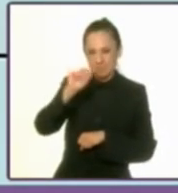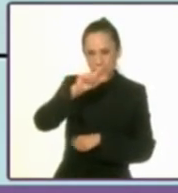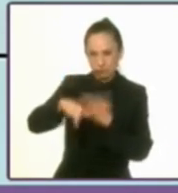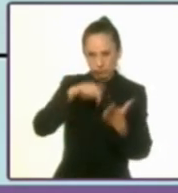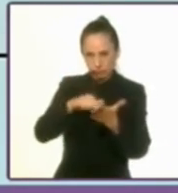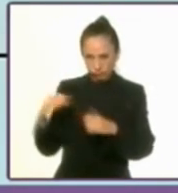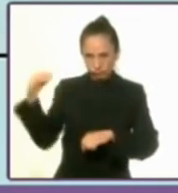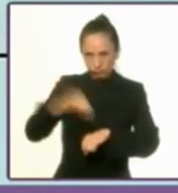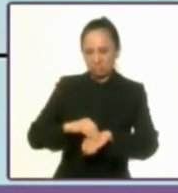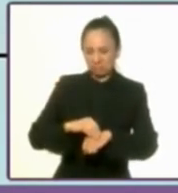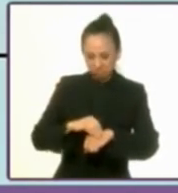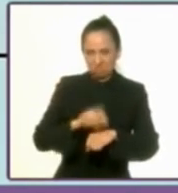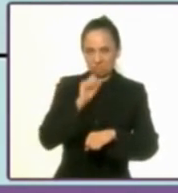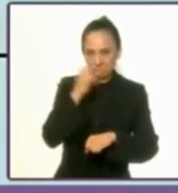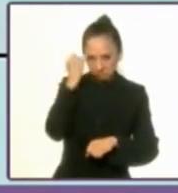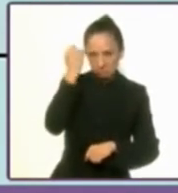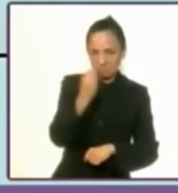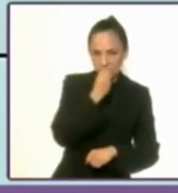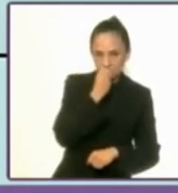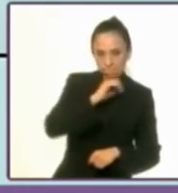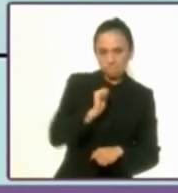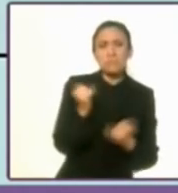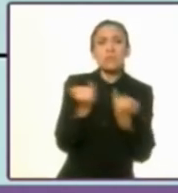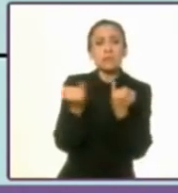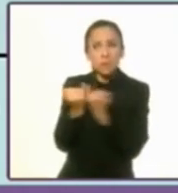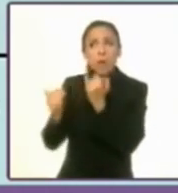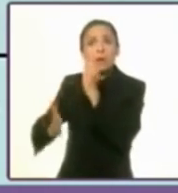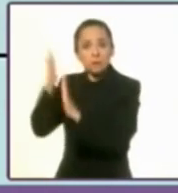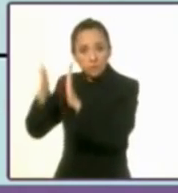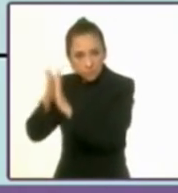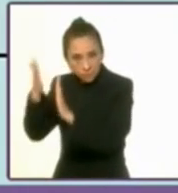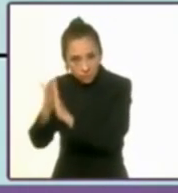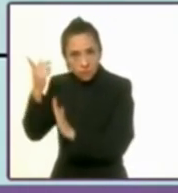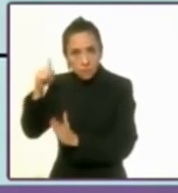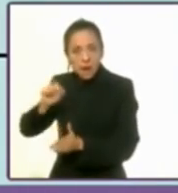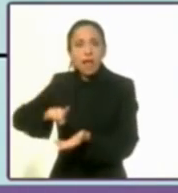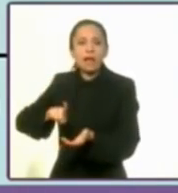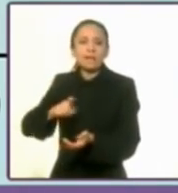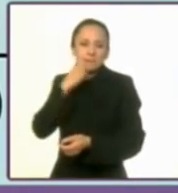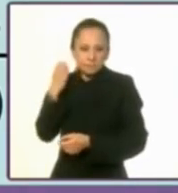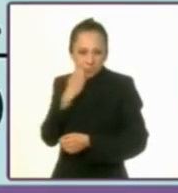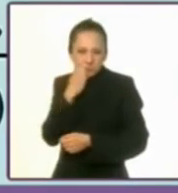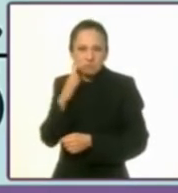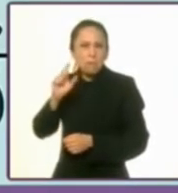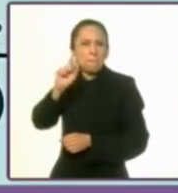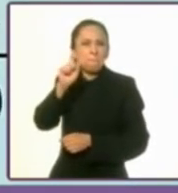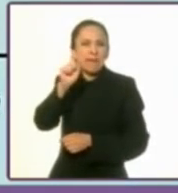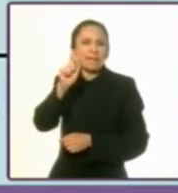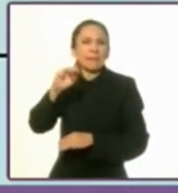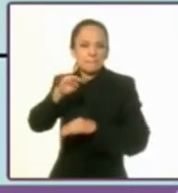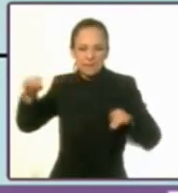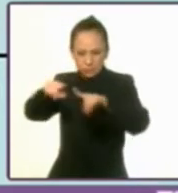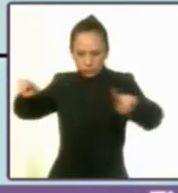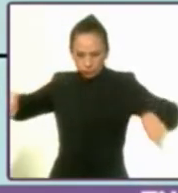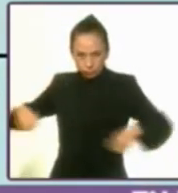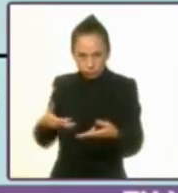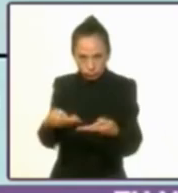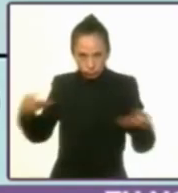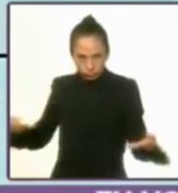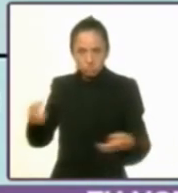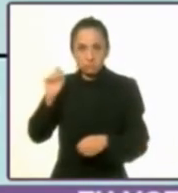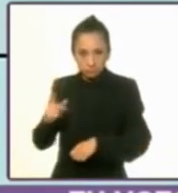construcción de vivienda en renta escolar de 20 metros cuadrados donde sí se tiene